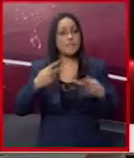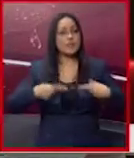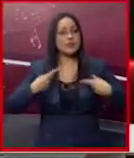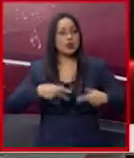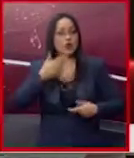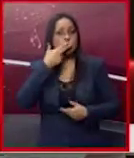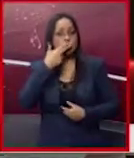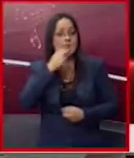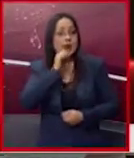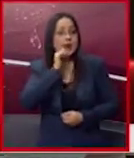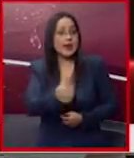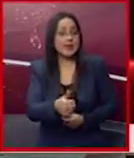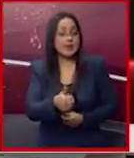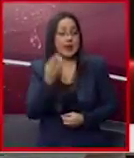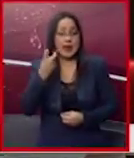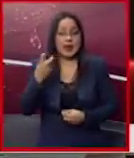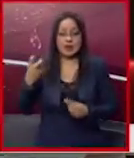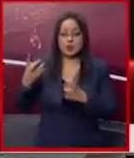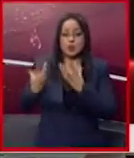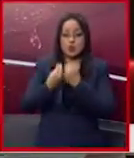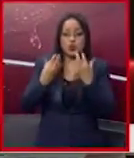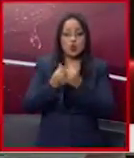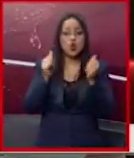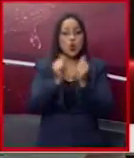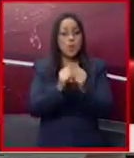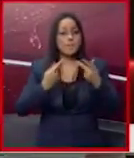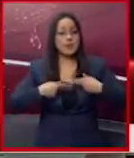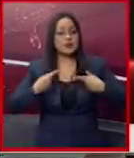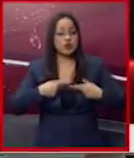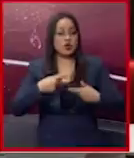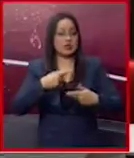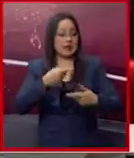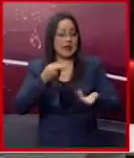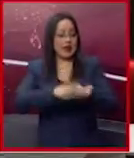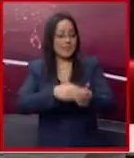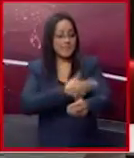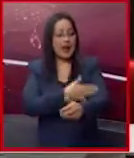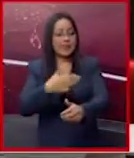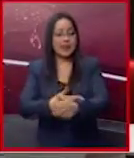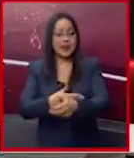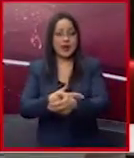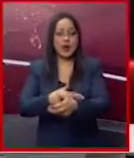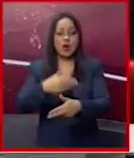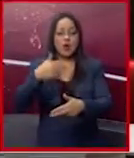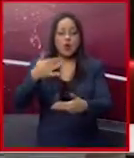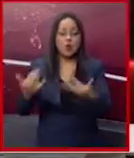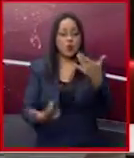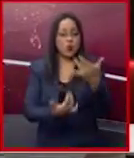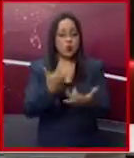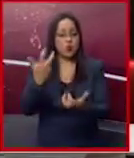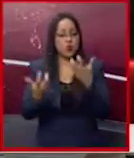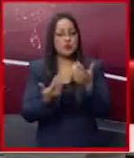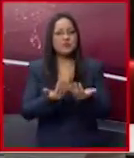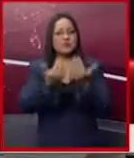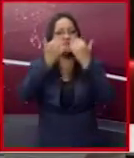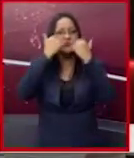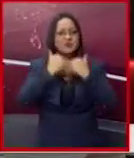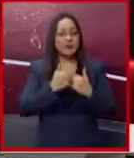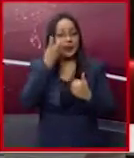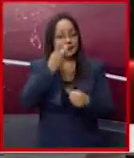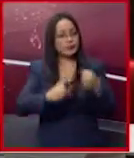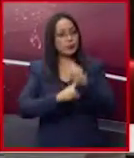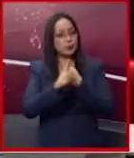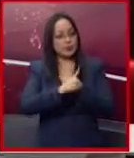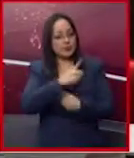no fumadoras que han estado expuestas al humo de la leña. Este es un tema muy importante y muy relevante que no debemos de